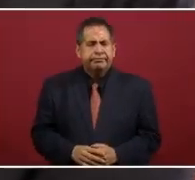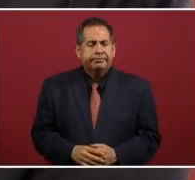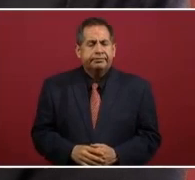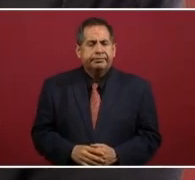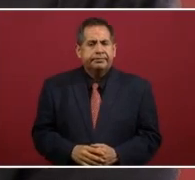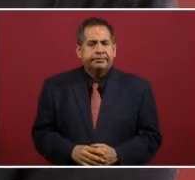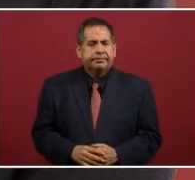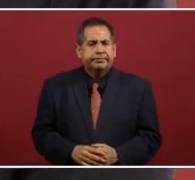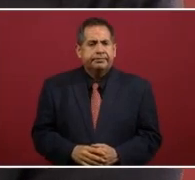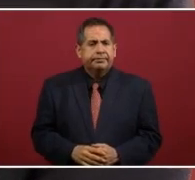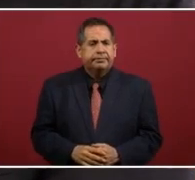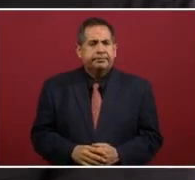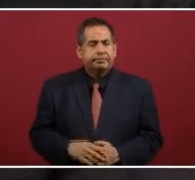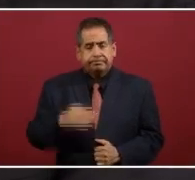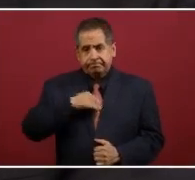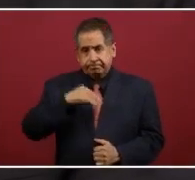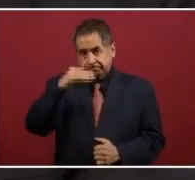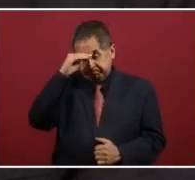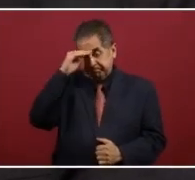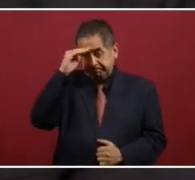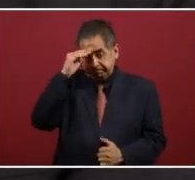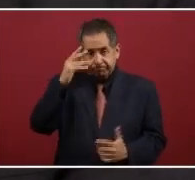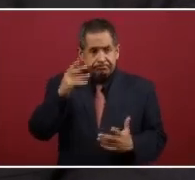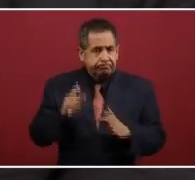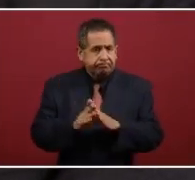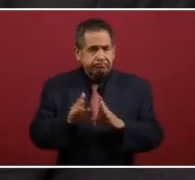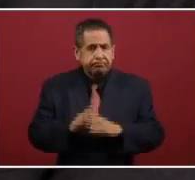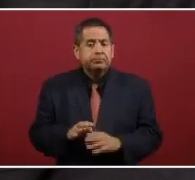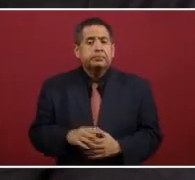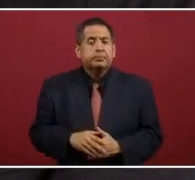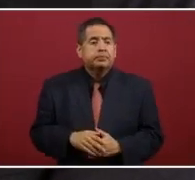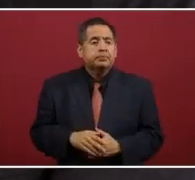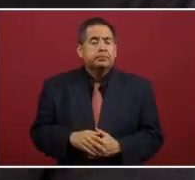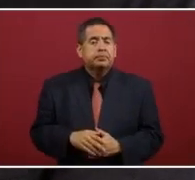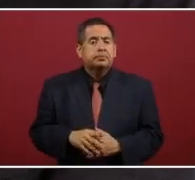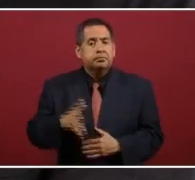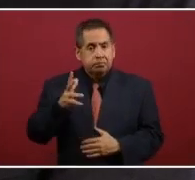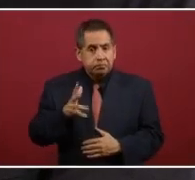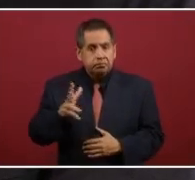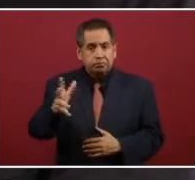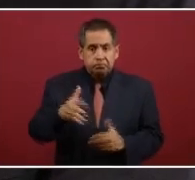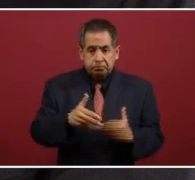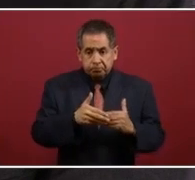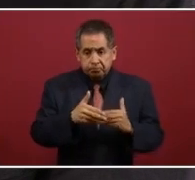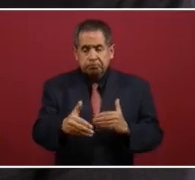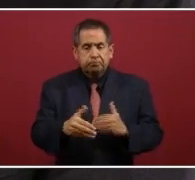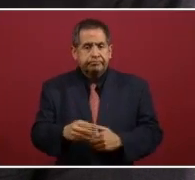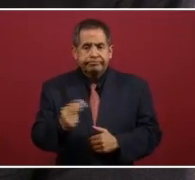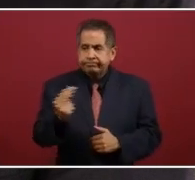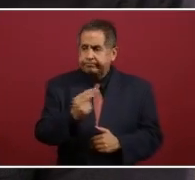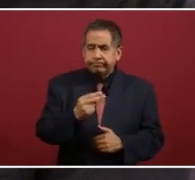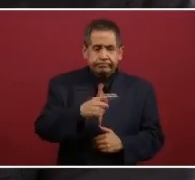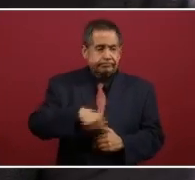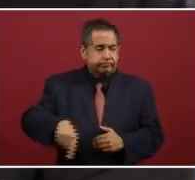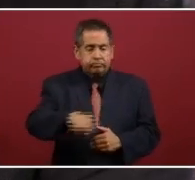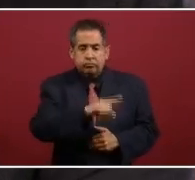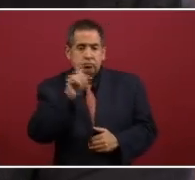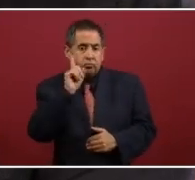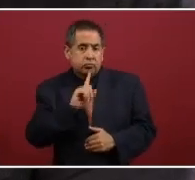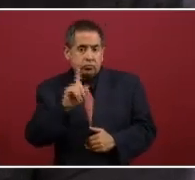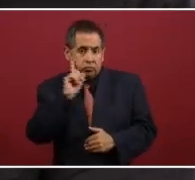que cada vez más haya participación de las